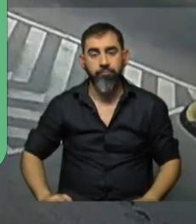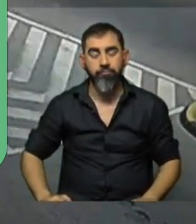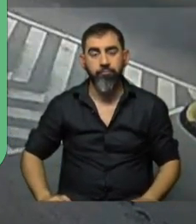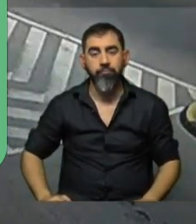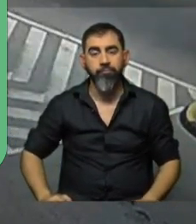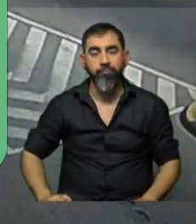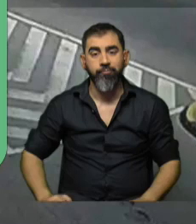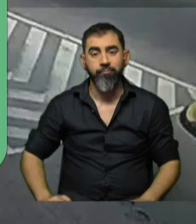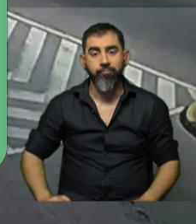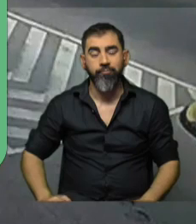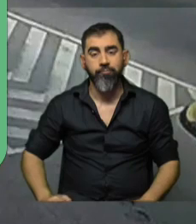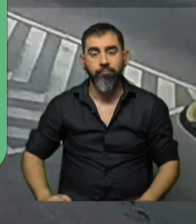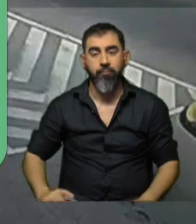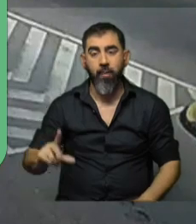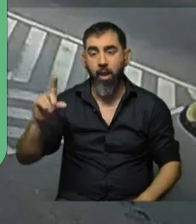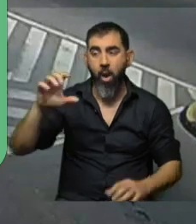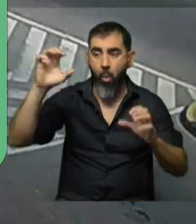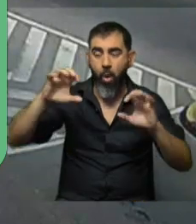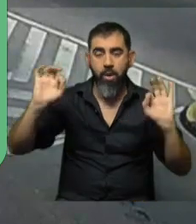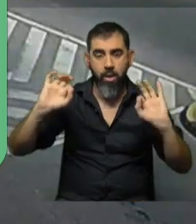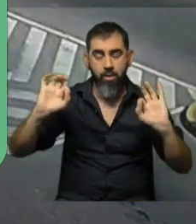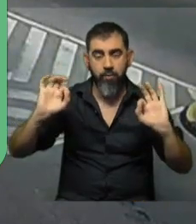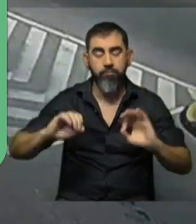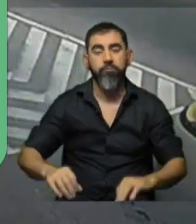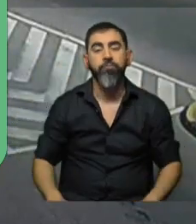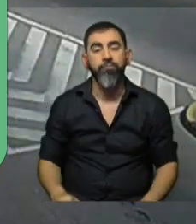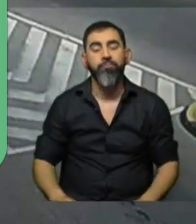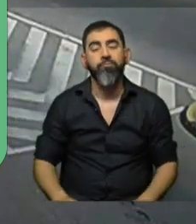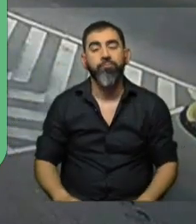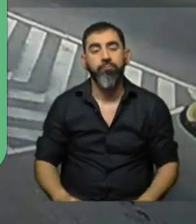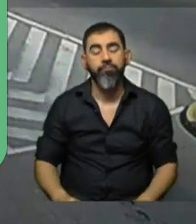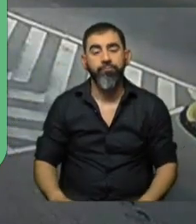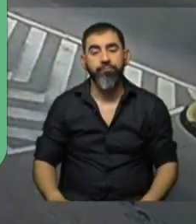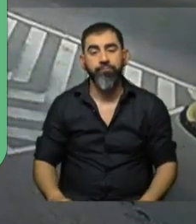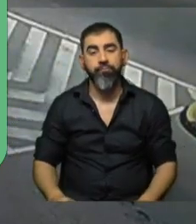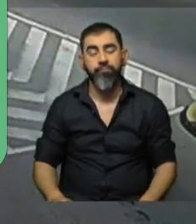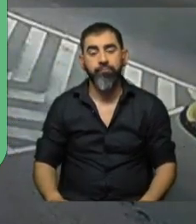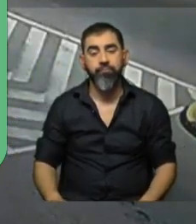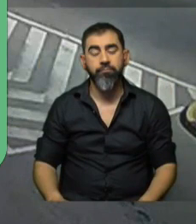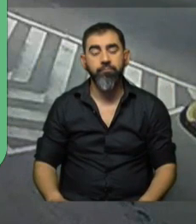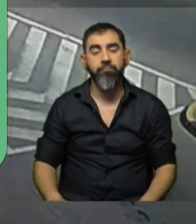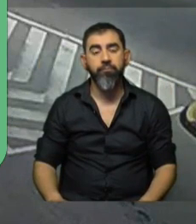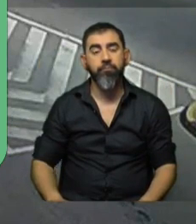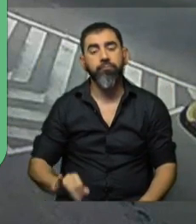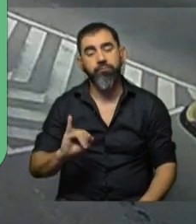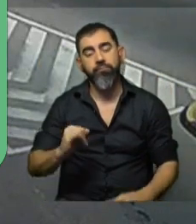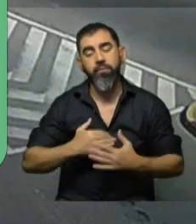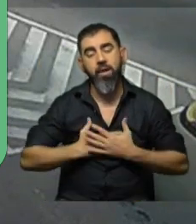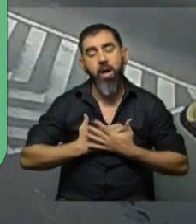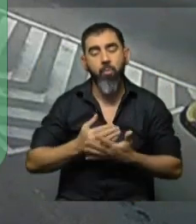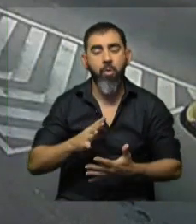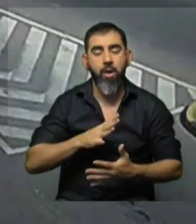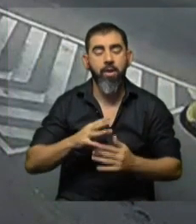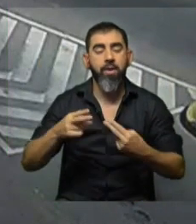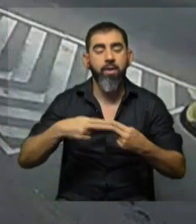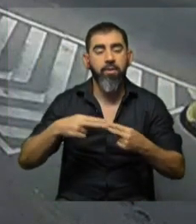abajo. Valdés tampoco por la ventana. Nada. Lo que no llega. Ningún líquido, nada. No. Valdés de amor siempre recibimos a través de las redes sociales. Qué